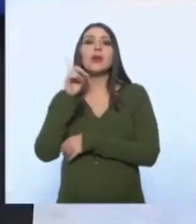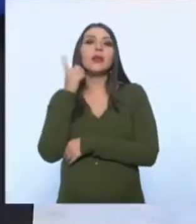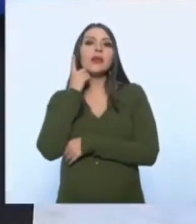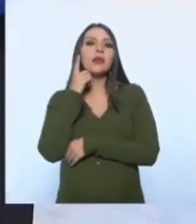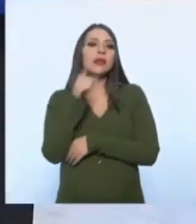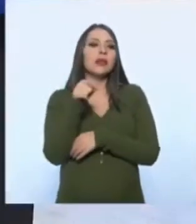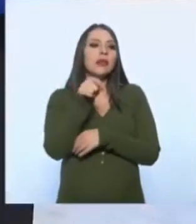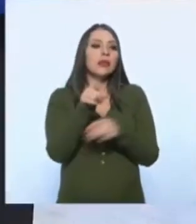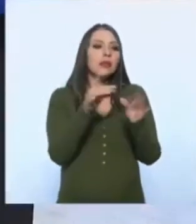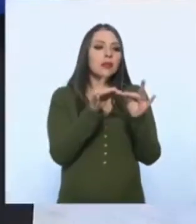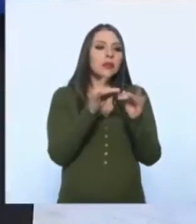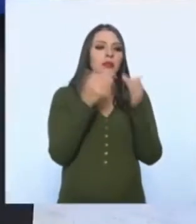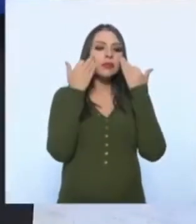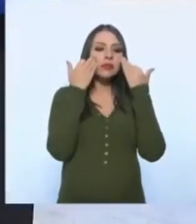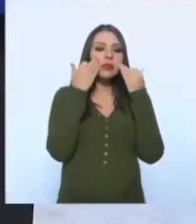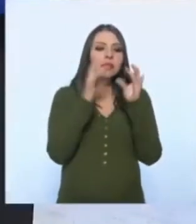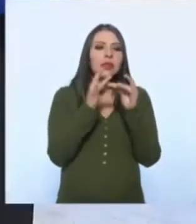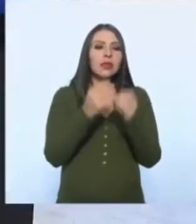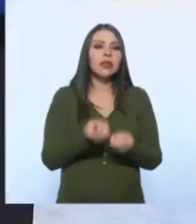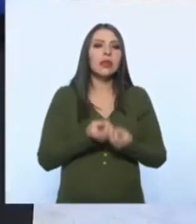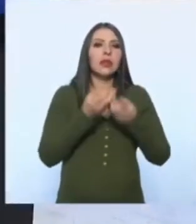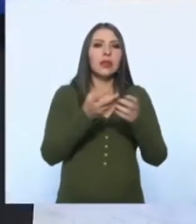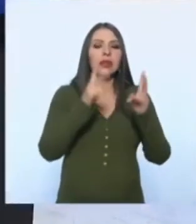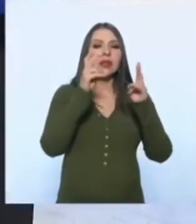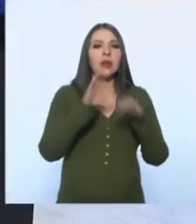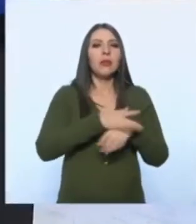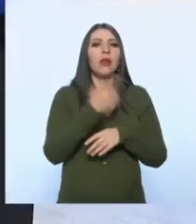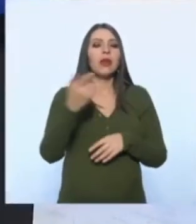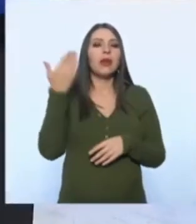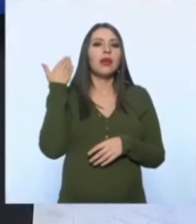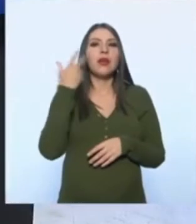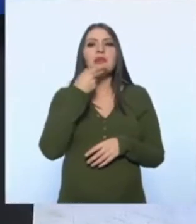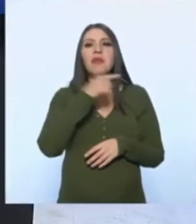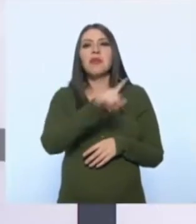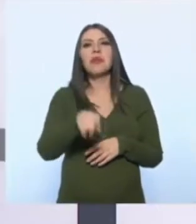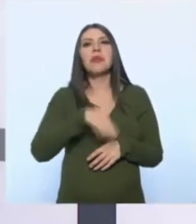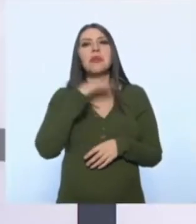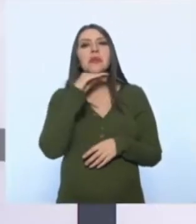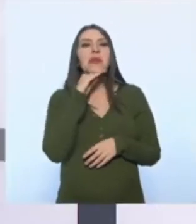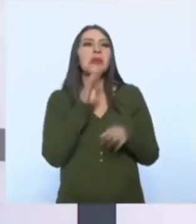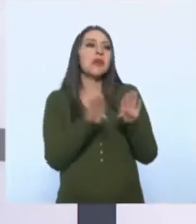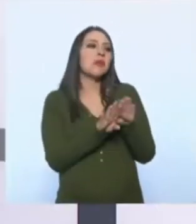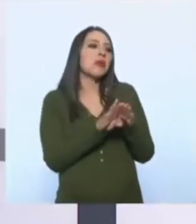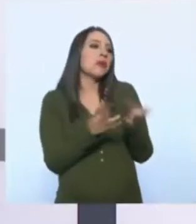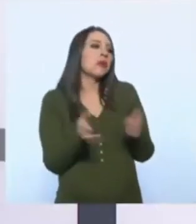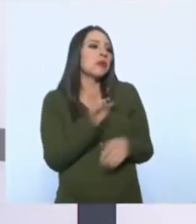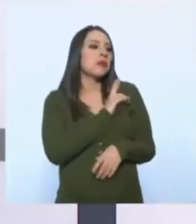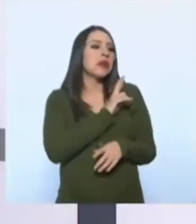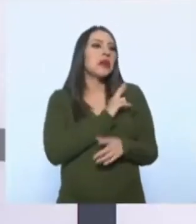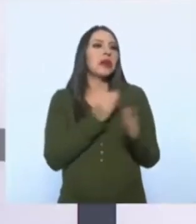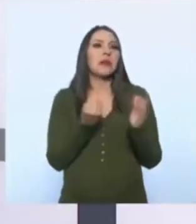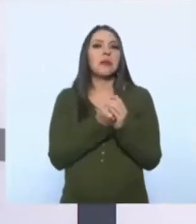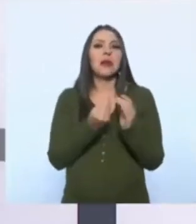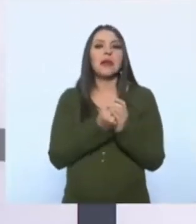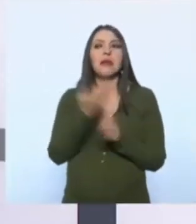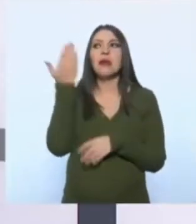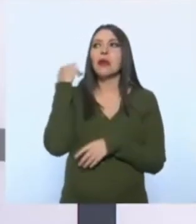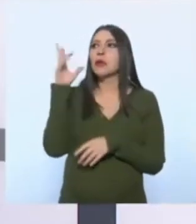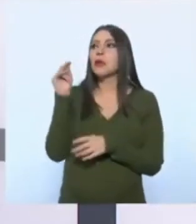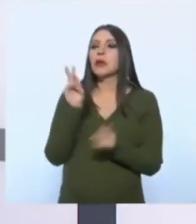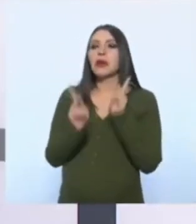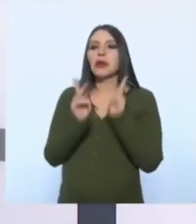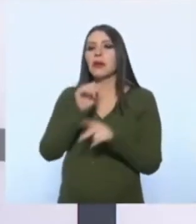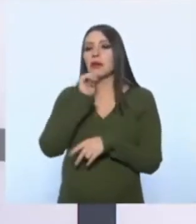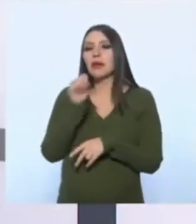visibilizaran el tema, que lo pusieran sobre la mesa, porque para los hombres era pues una cosa privada, ¿no? Y eso no se tocaba en